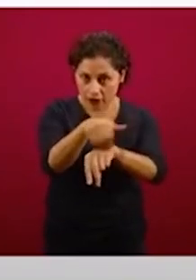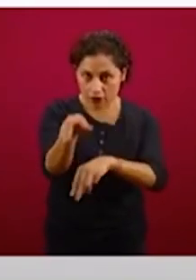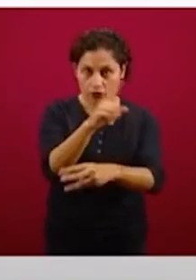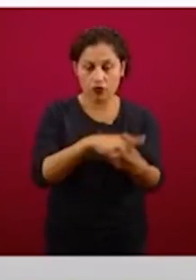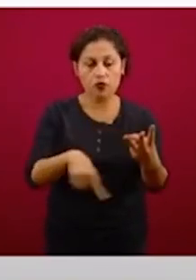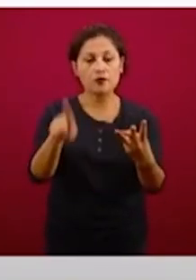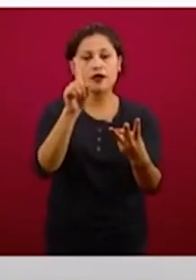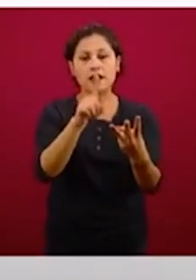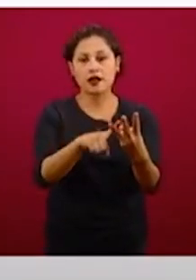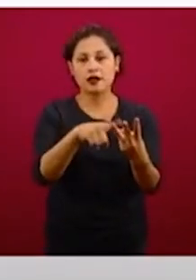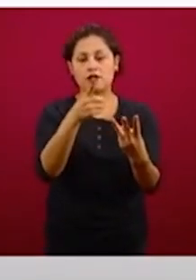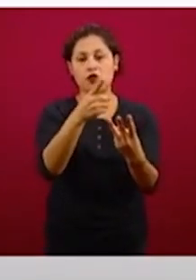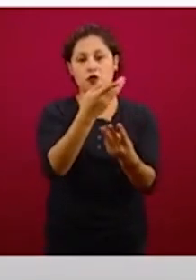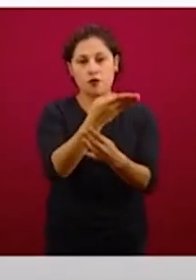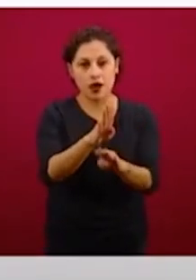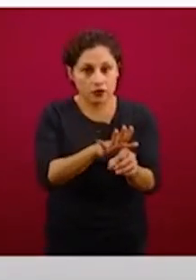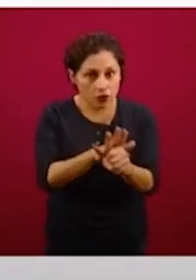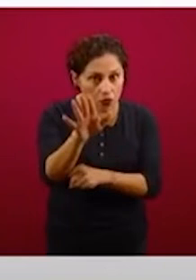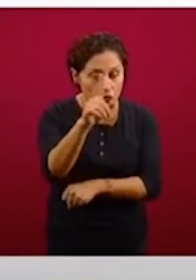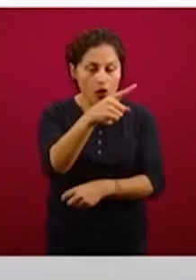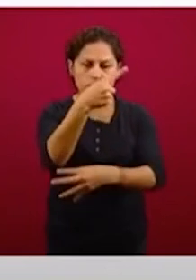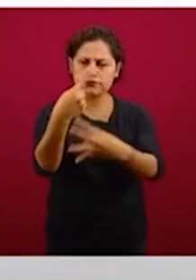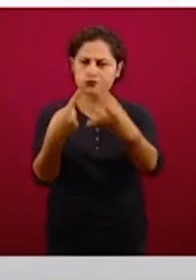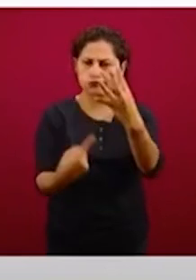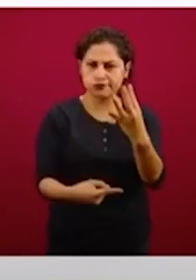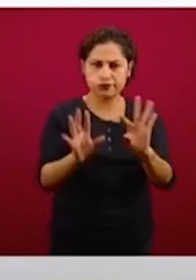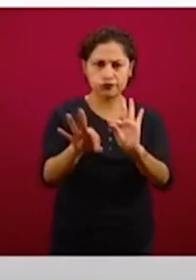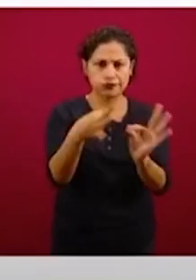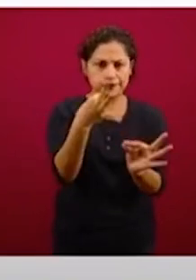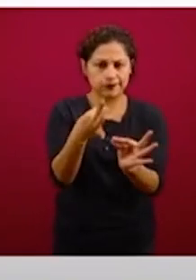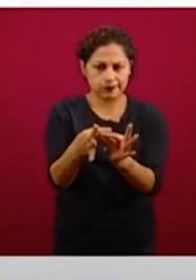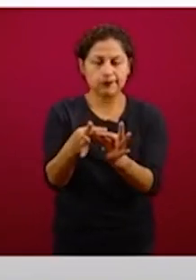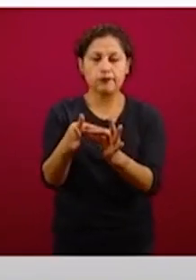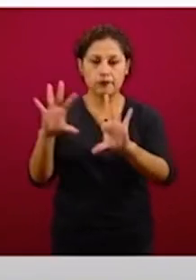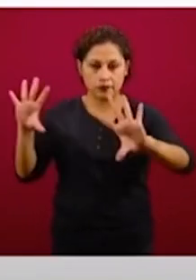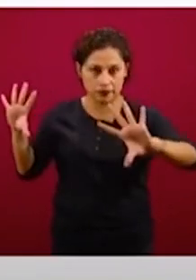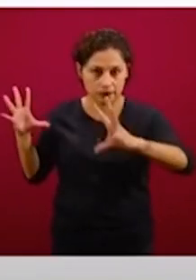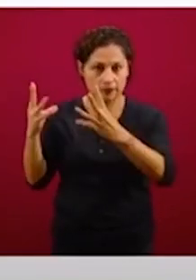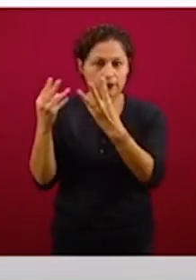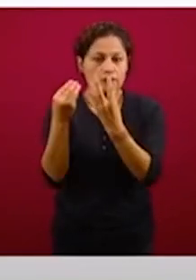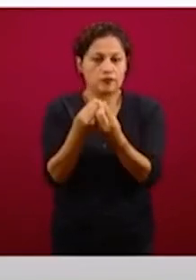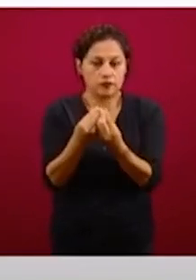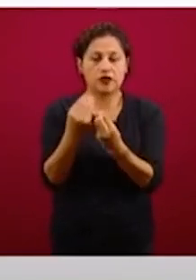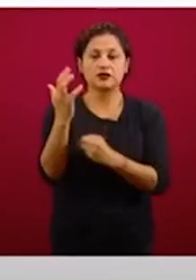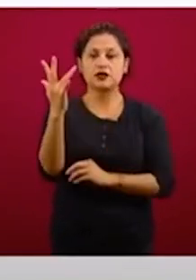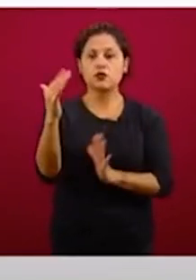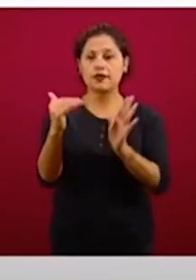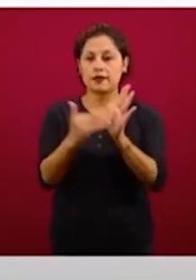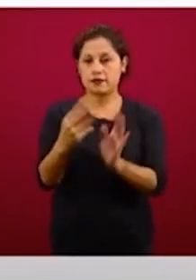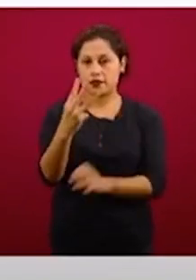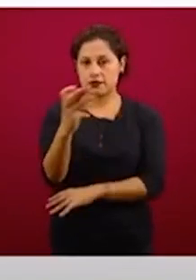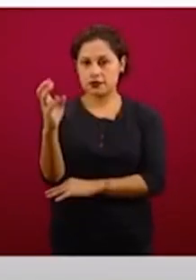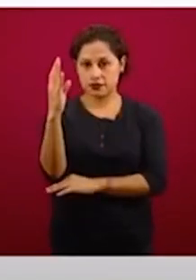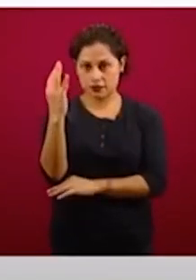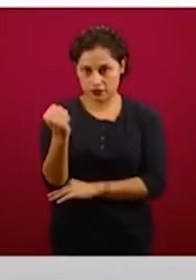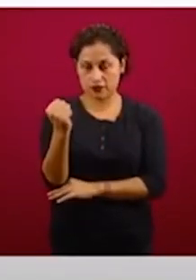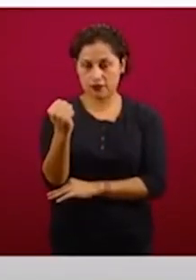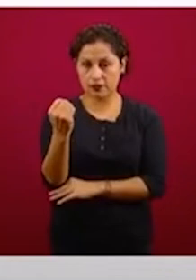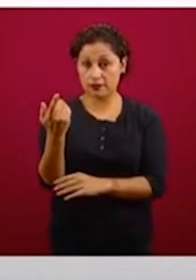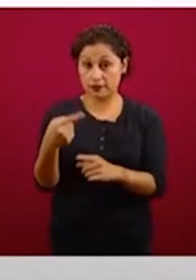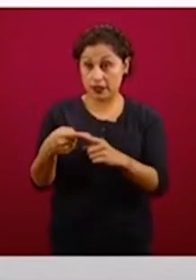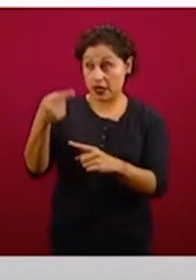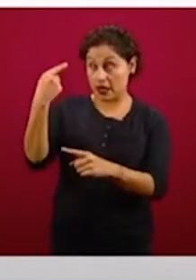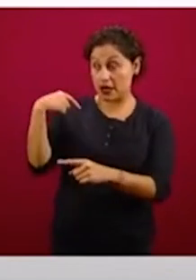estos se suman a los 27 mil 674 de ayer para darnos este total es decir tuvimos de ayer